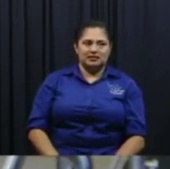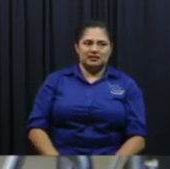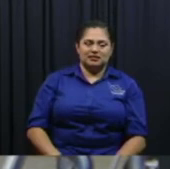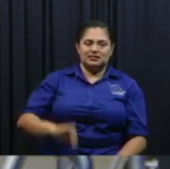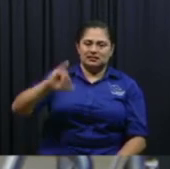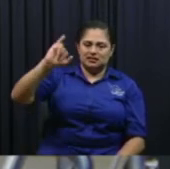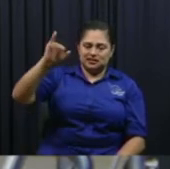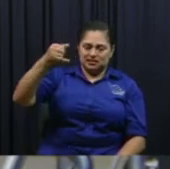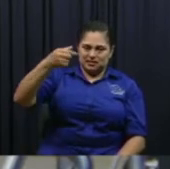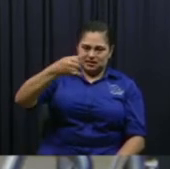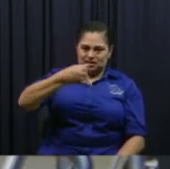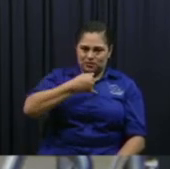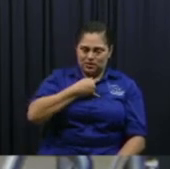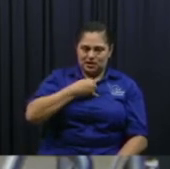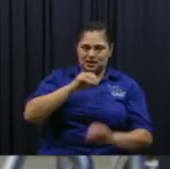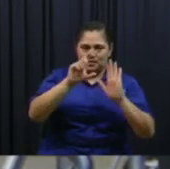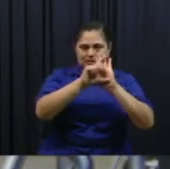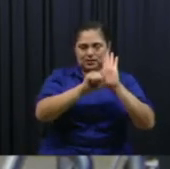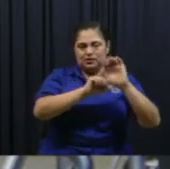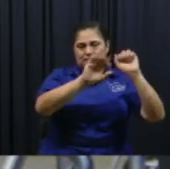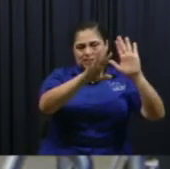San Juan diez diez